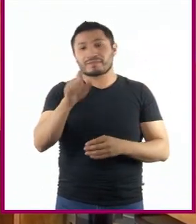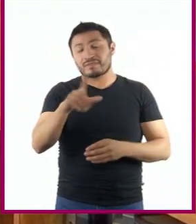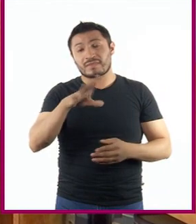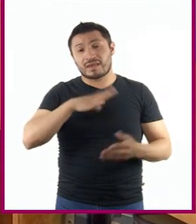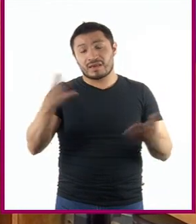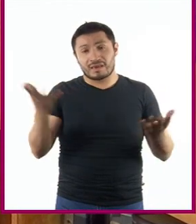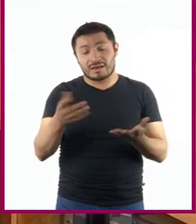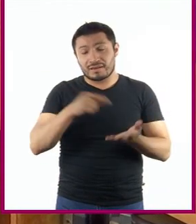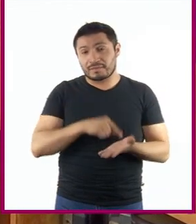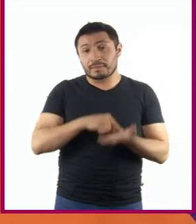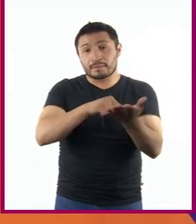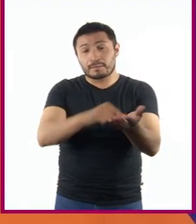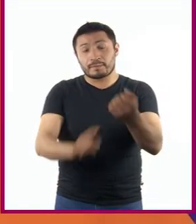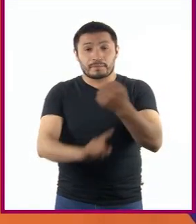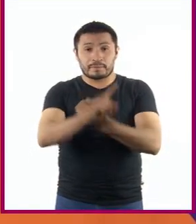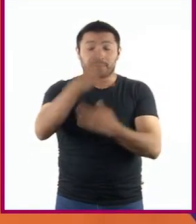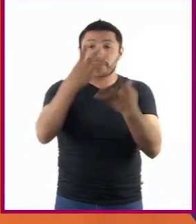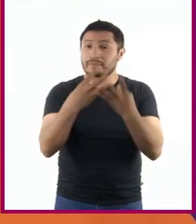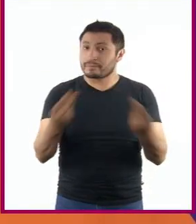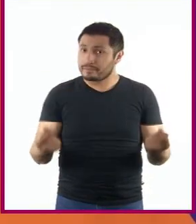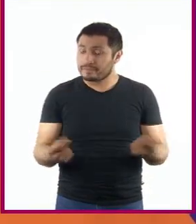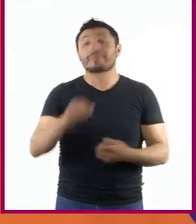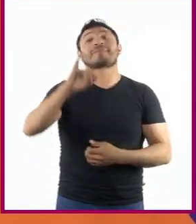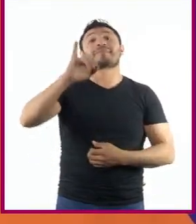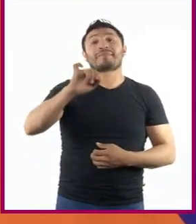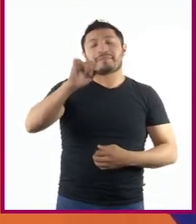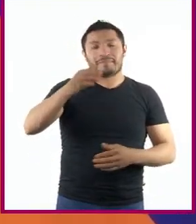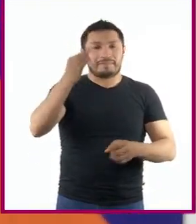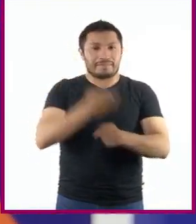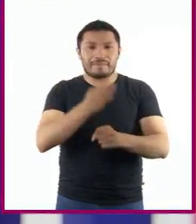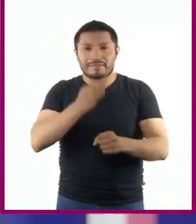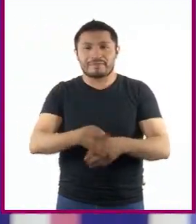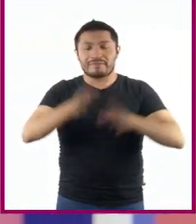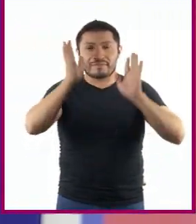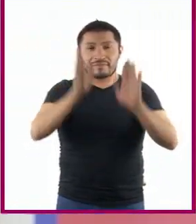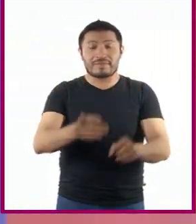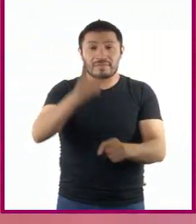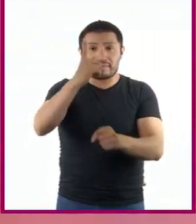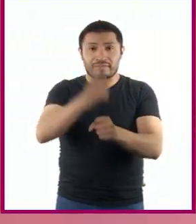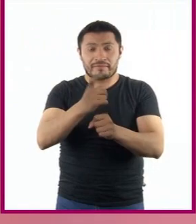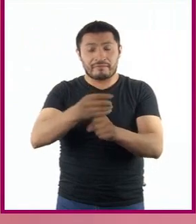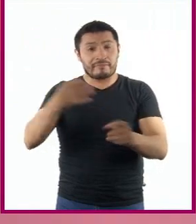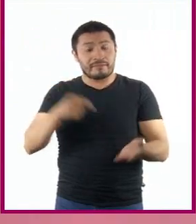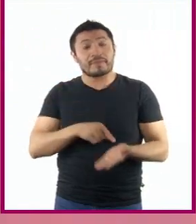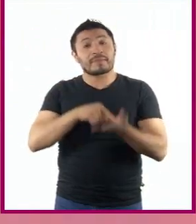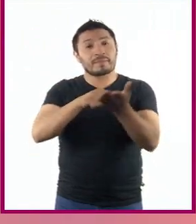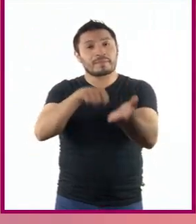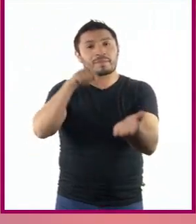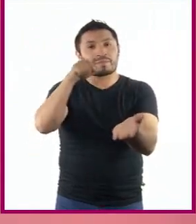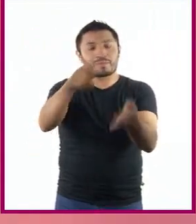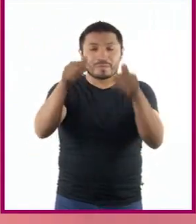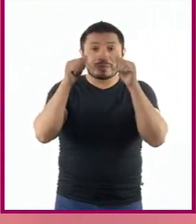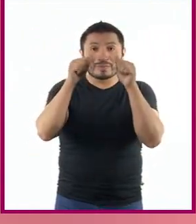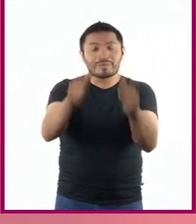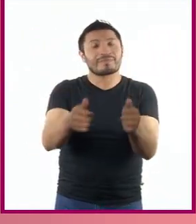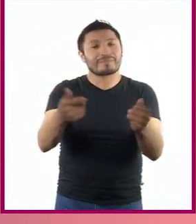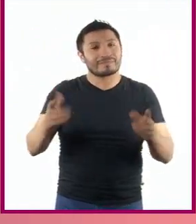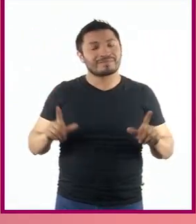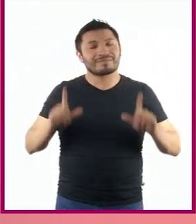propuesta de solución. Así es. Ha llegado la hora del primer reto. Presten atención. A partir del